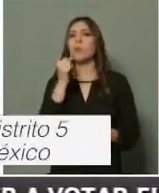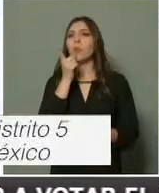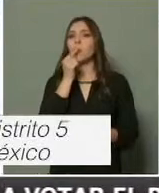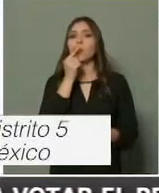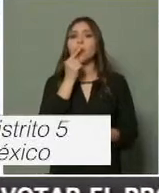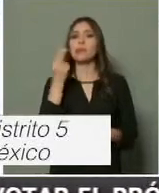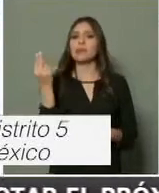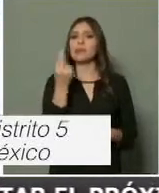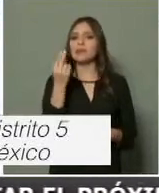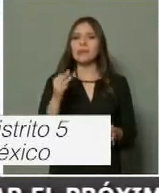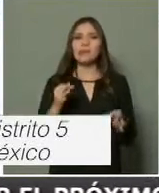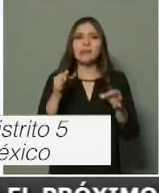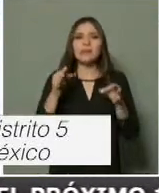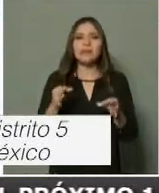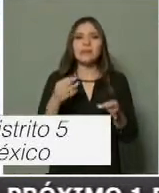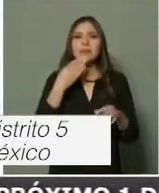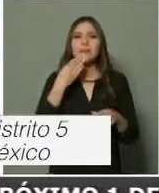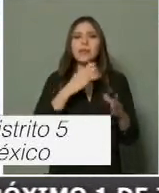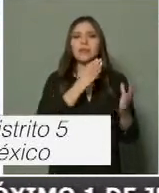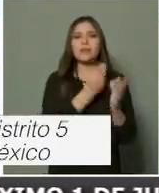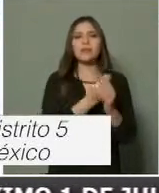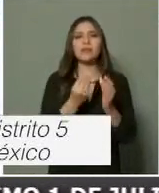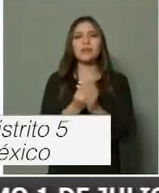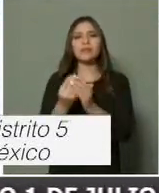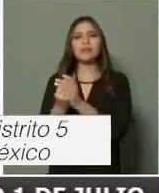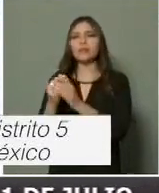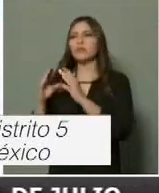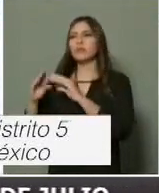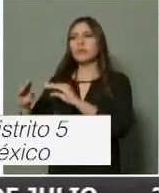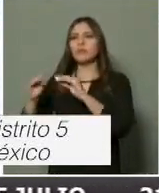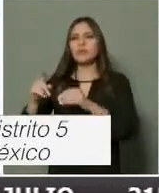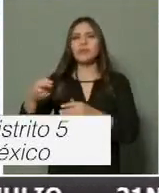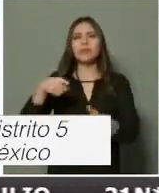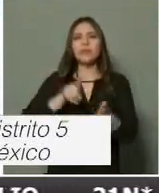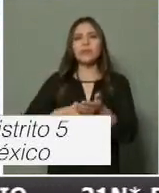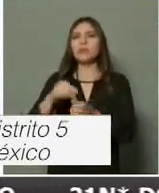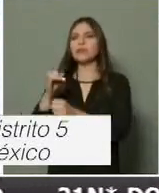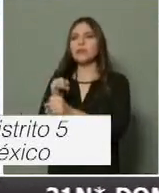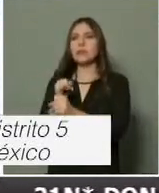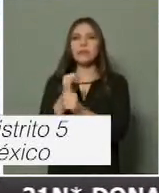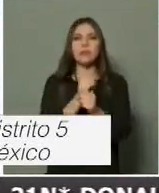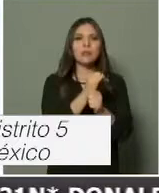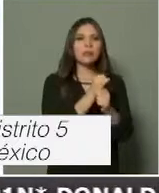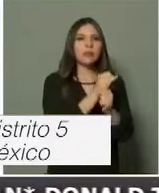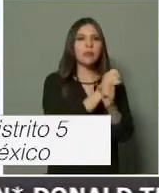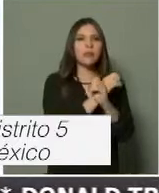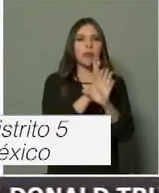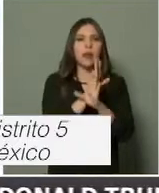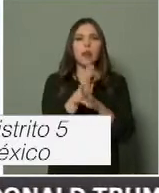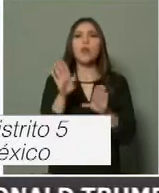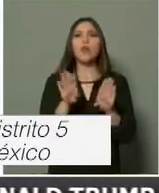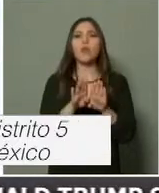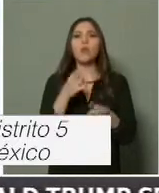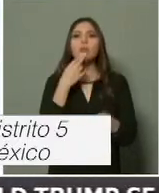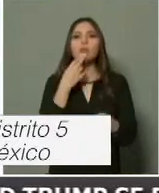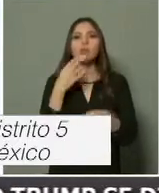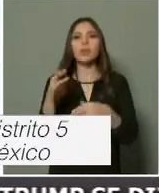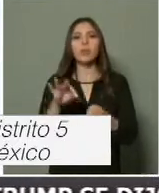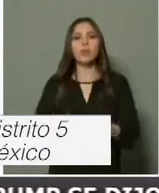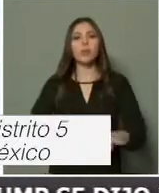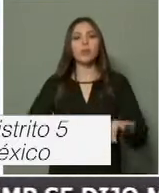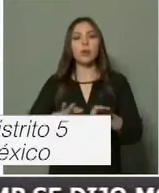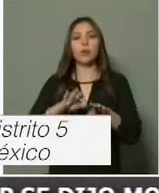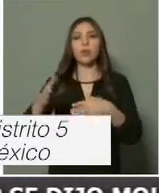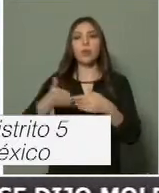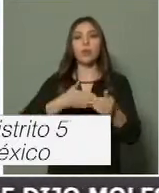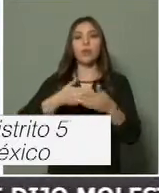una totalmente capacitación en diversos métodos de investigación, apoyándonos en la ciencia y tecnología para tener los